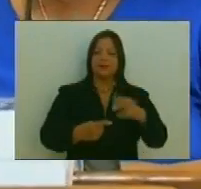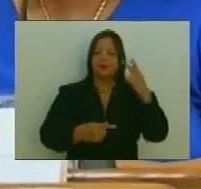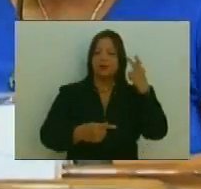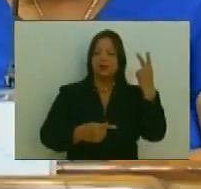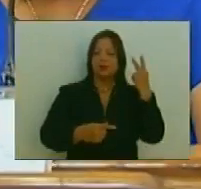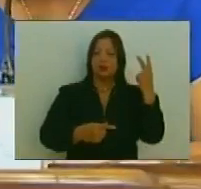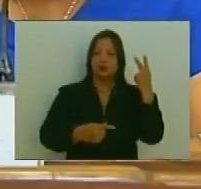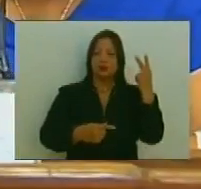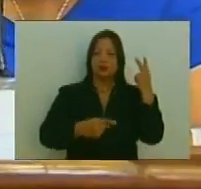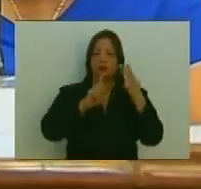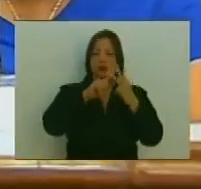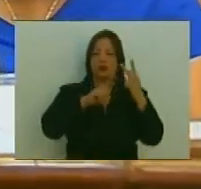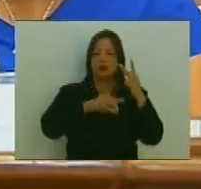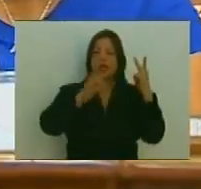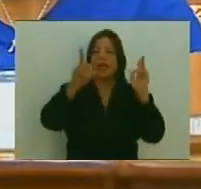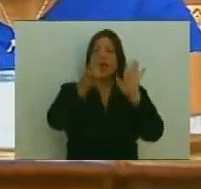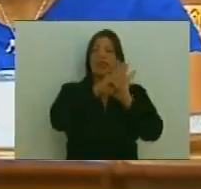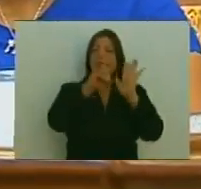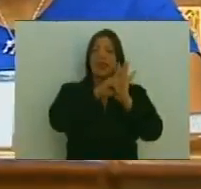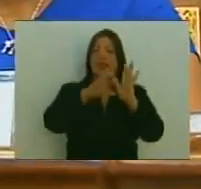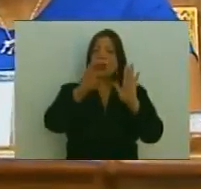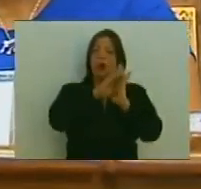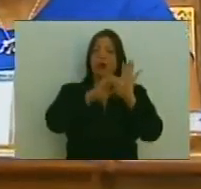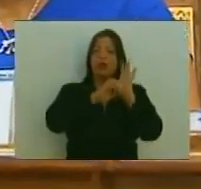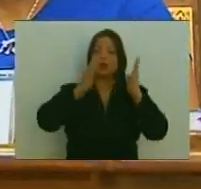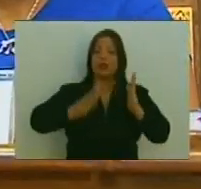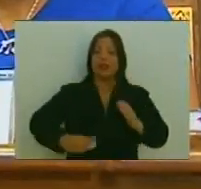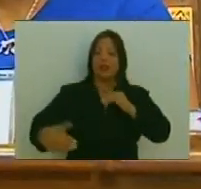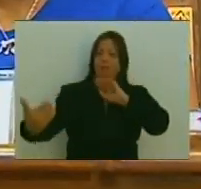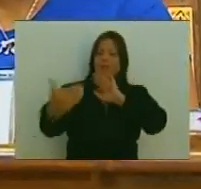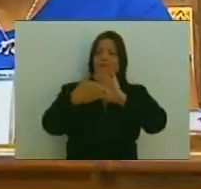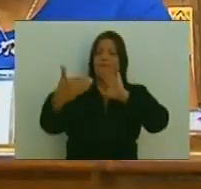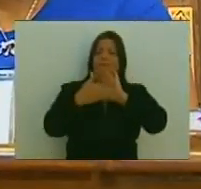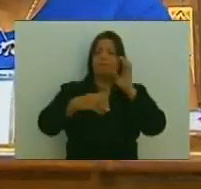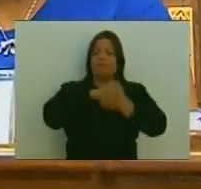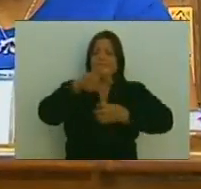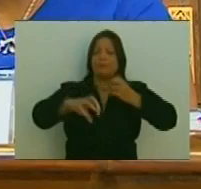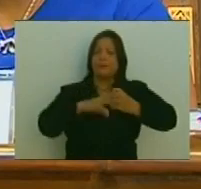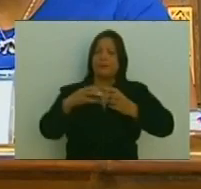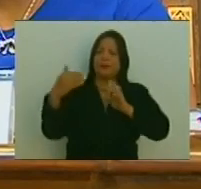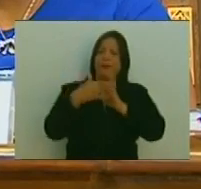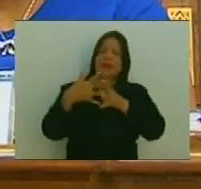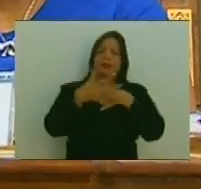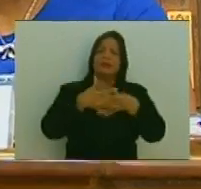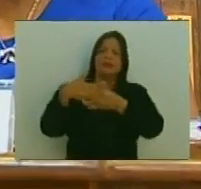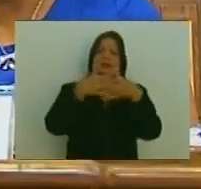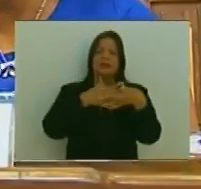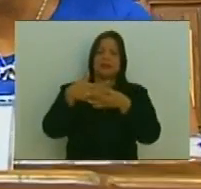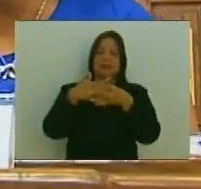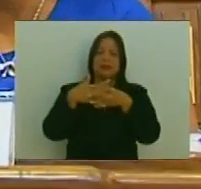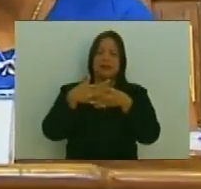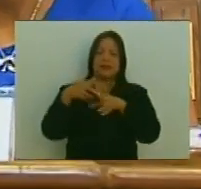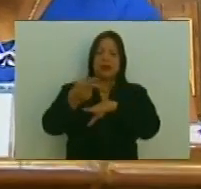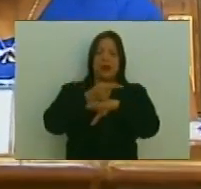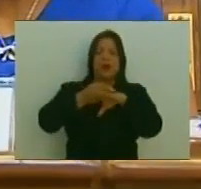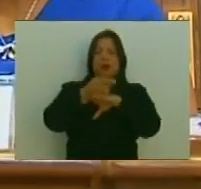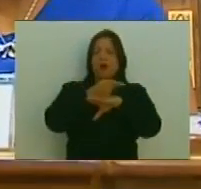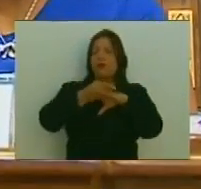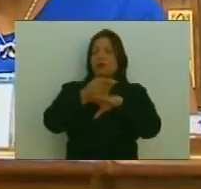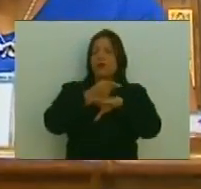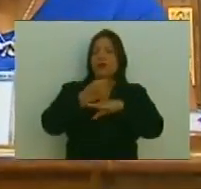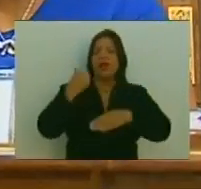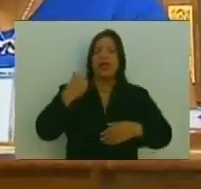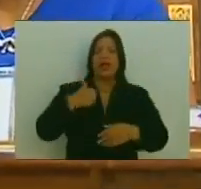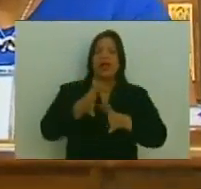2, decreto constituyente en rechazo a las sanciones injerencistas de los gobiernos de